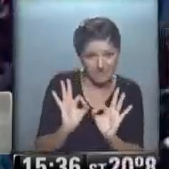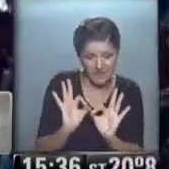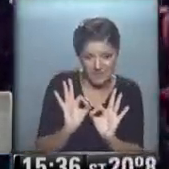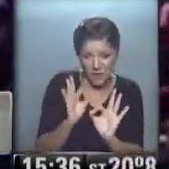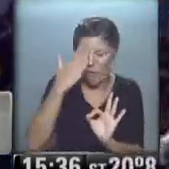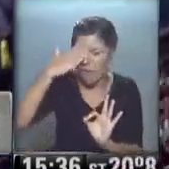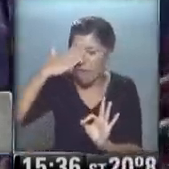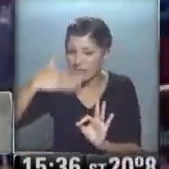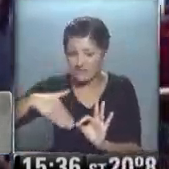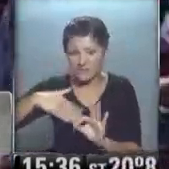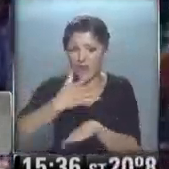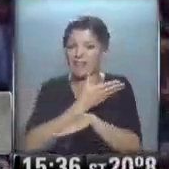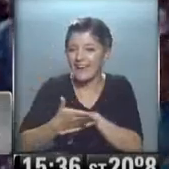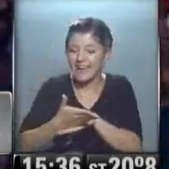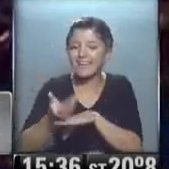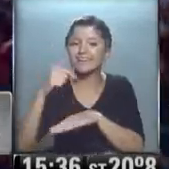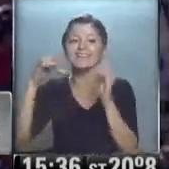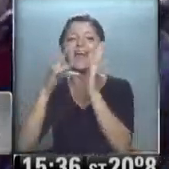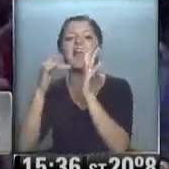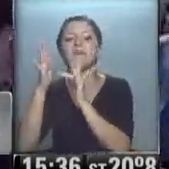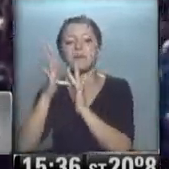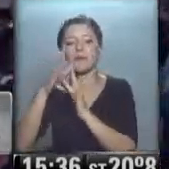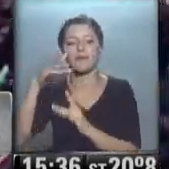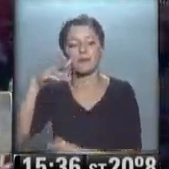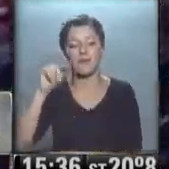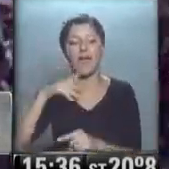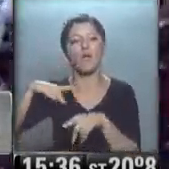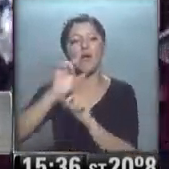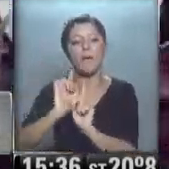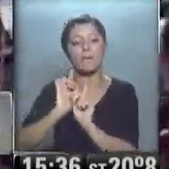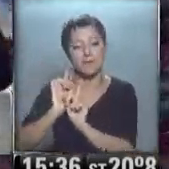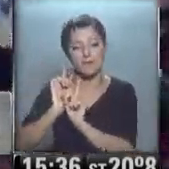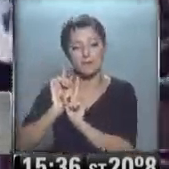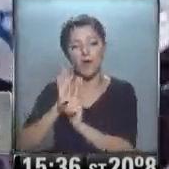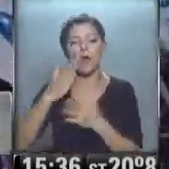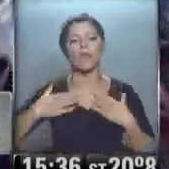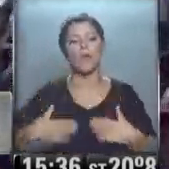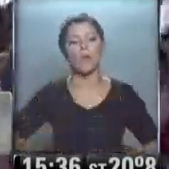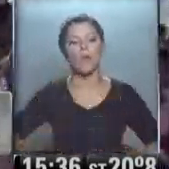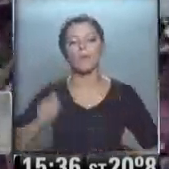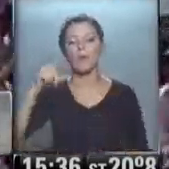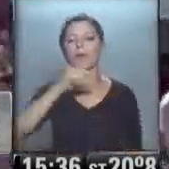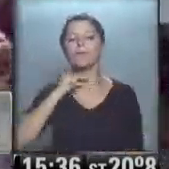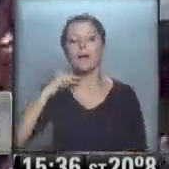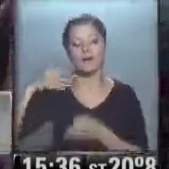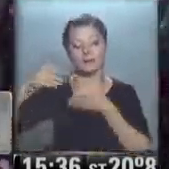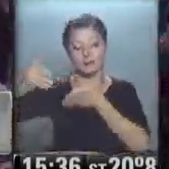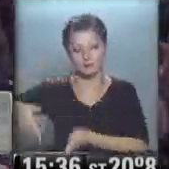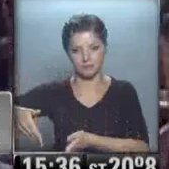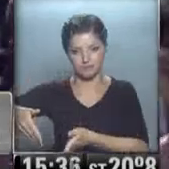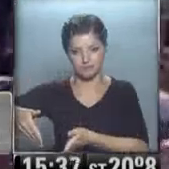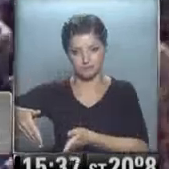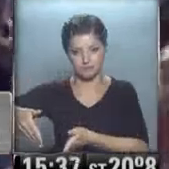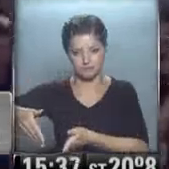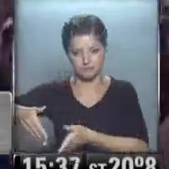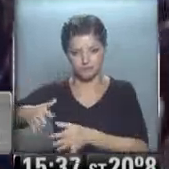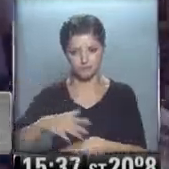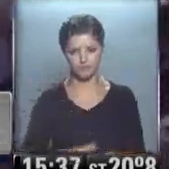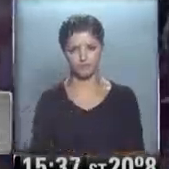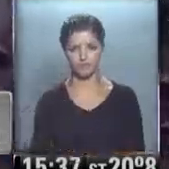hora, en la parroquia Cristo Velo, donde descansan los restos del padre Carlitos Mujica.